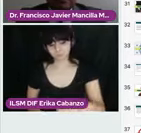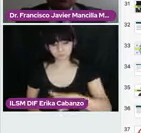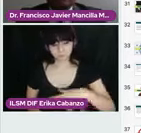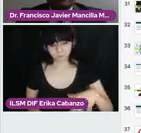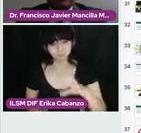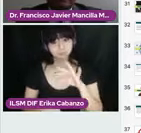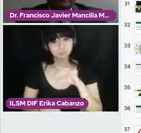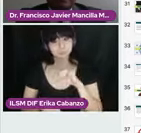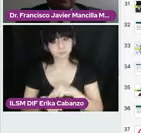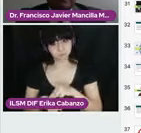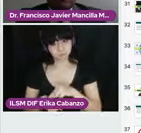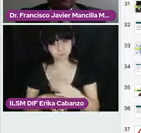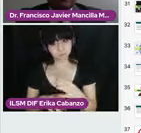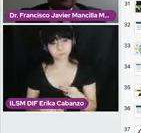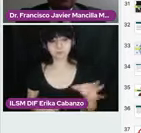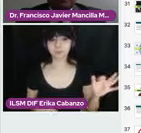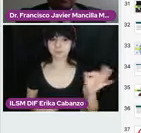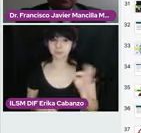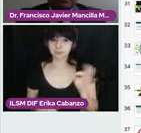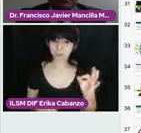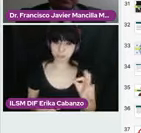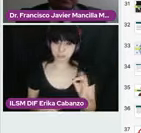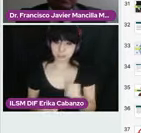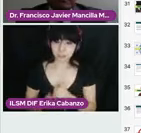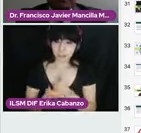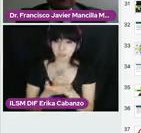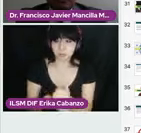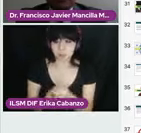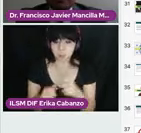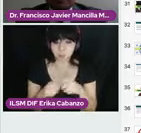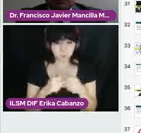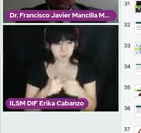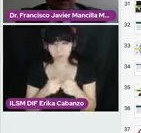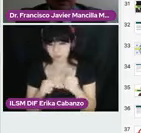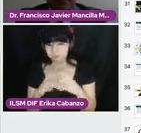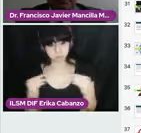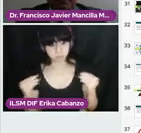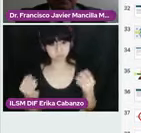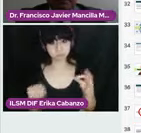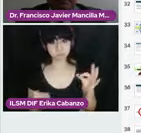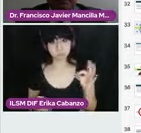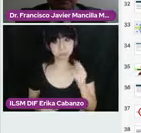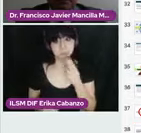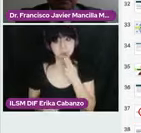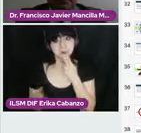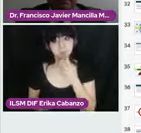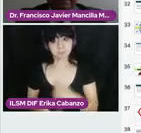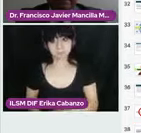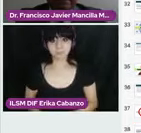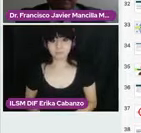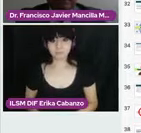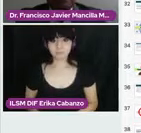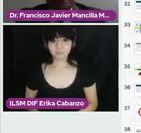Si ayuda a romper ese cuadro de ansiedad, pues pueden ser de utilidad.